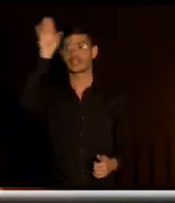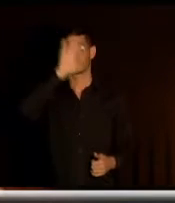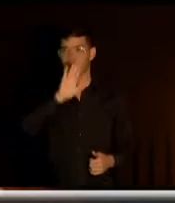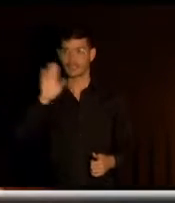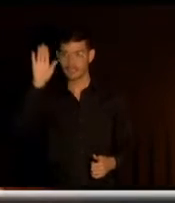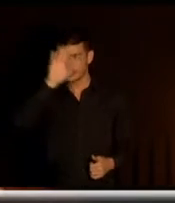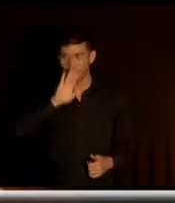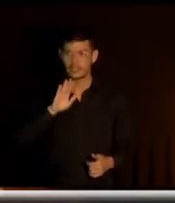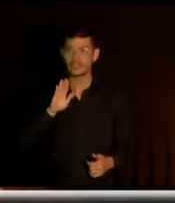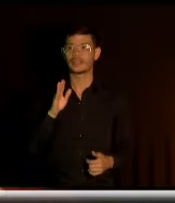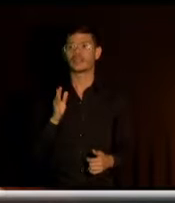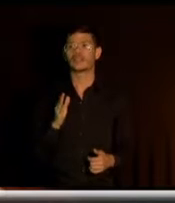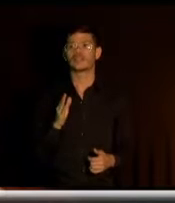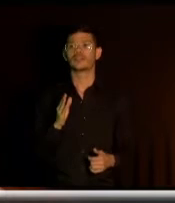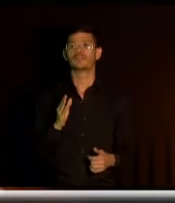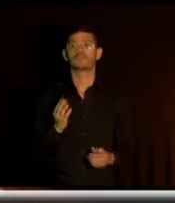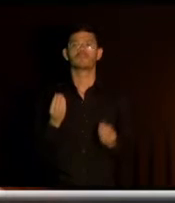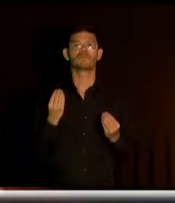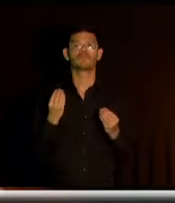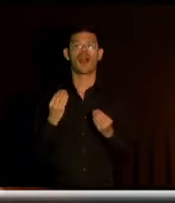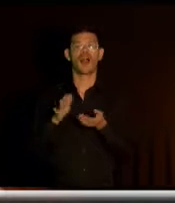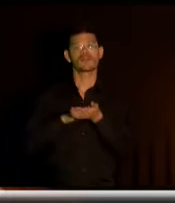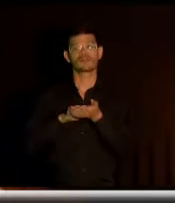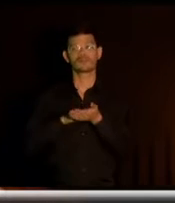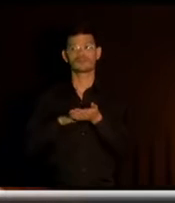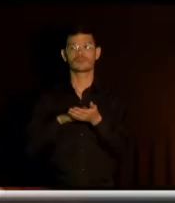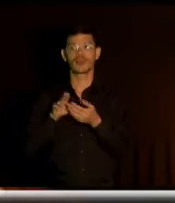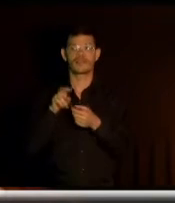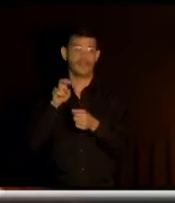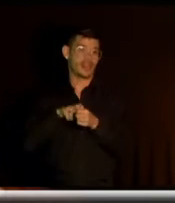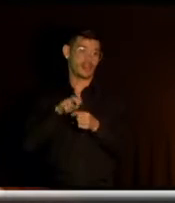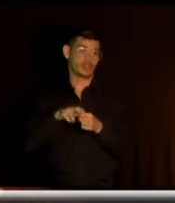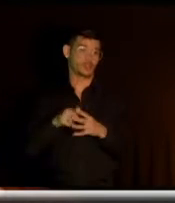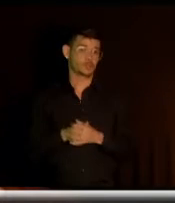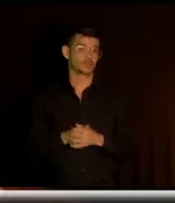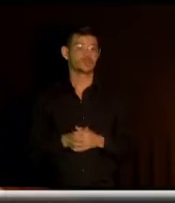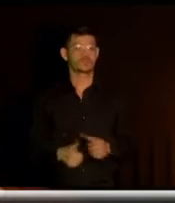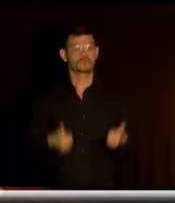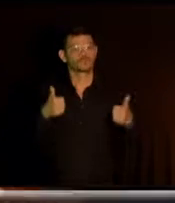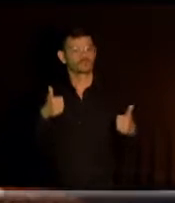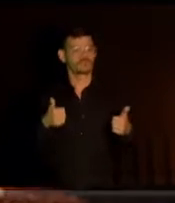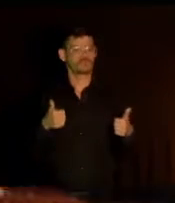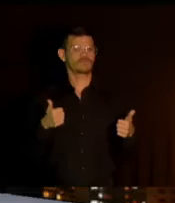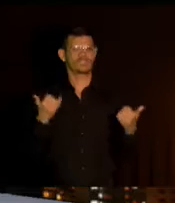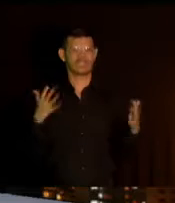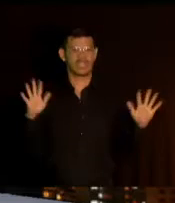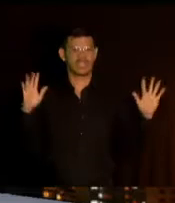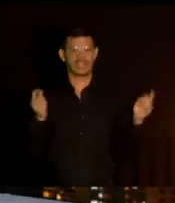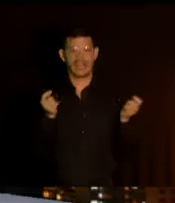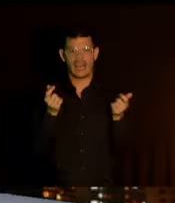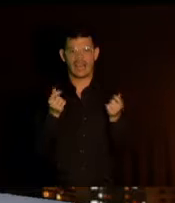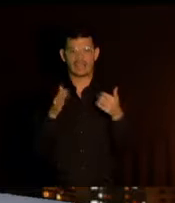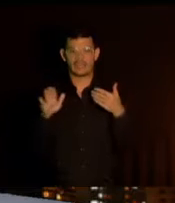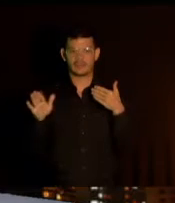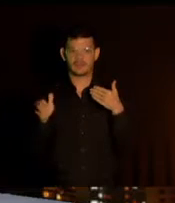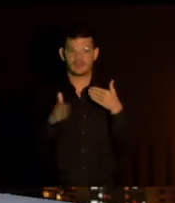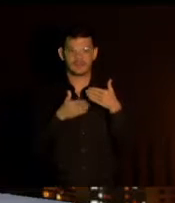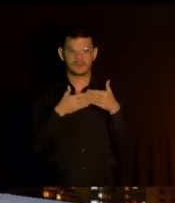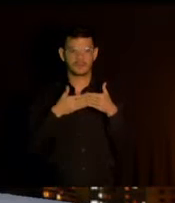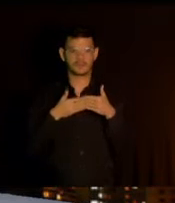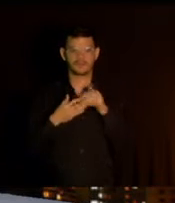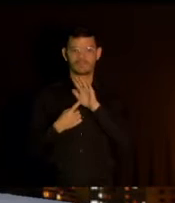formar la Federación de Fútbol 7. Muy bien, ya estamos llegando al cierre de esta transmisión en donde